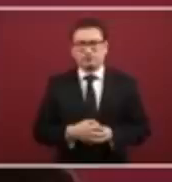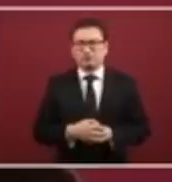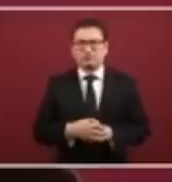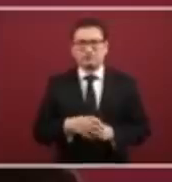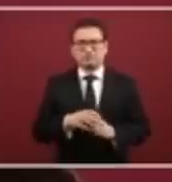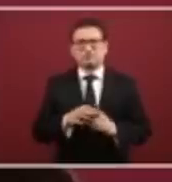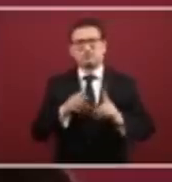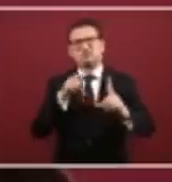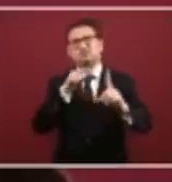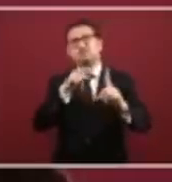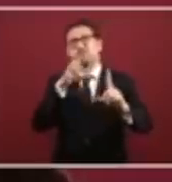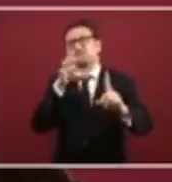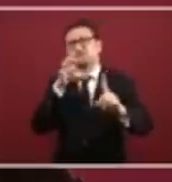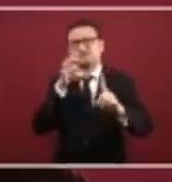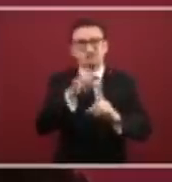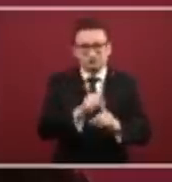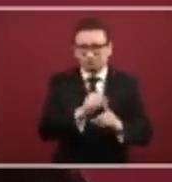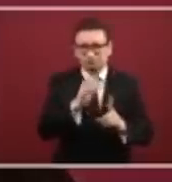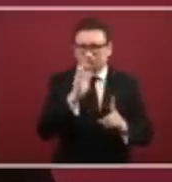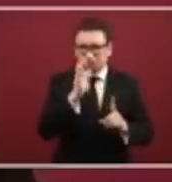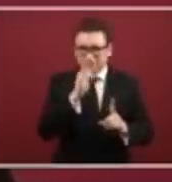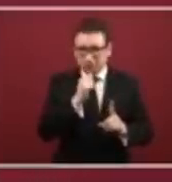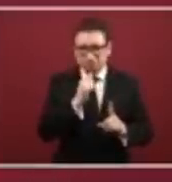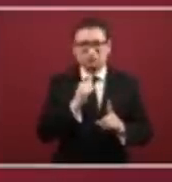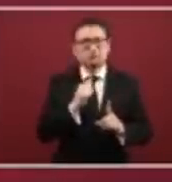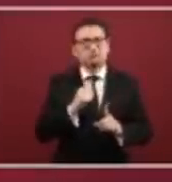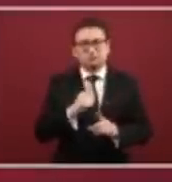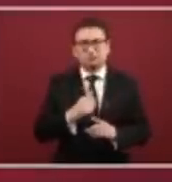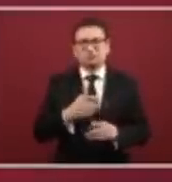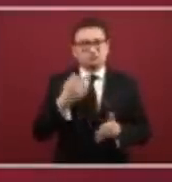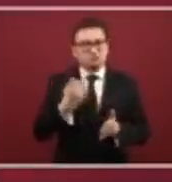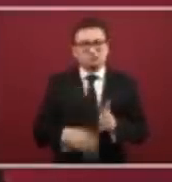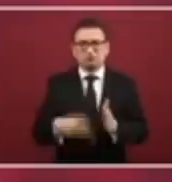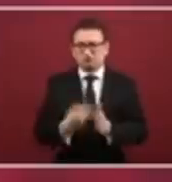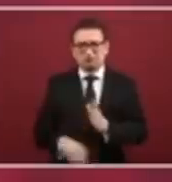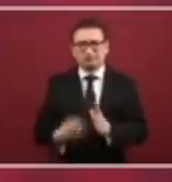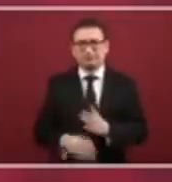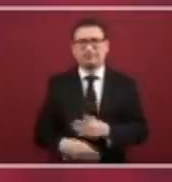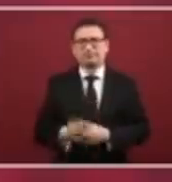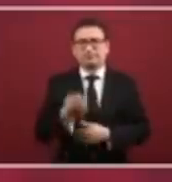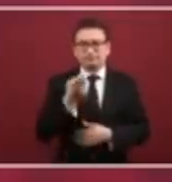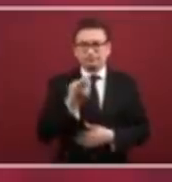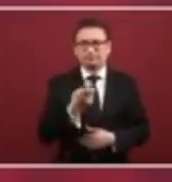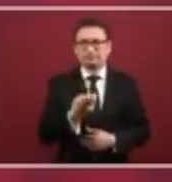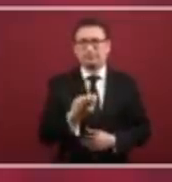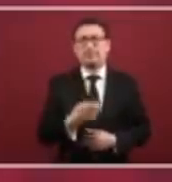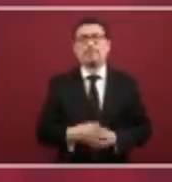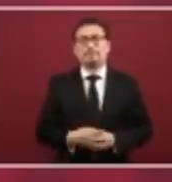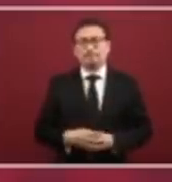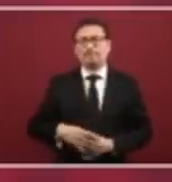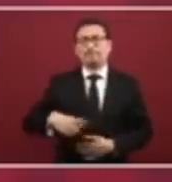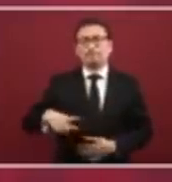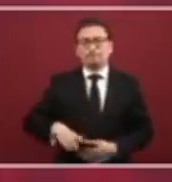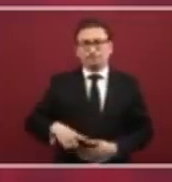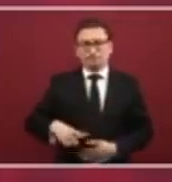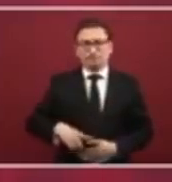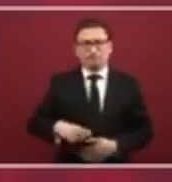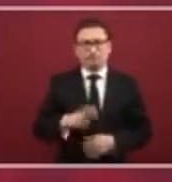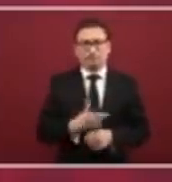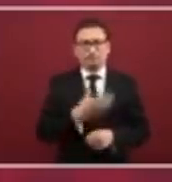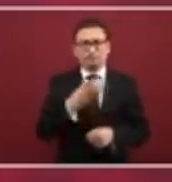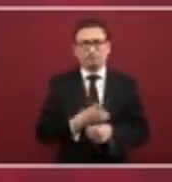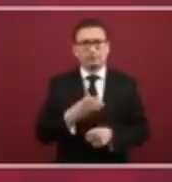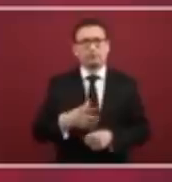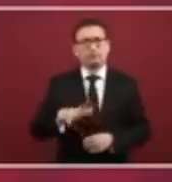posible satisfacer la demanda actual. Es por ello que el Gobierno de la República ha